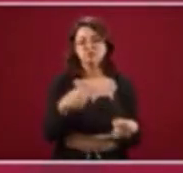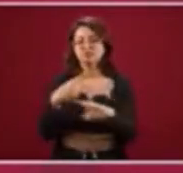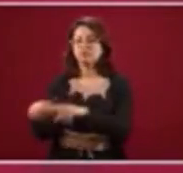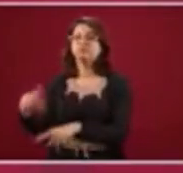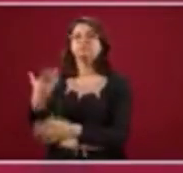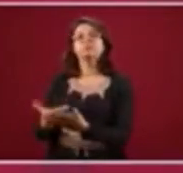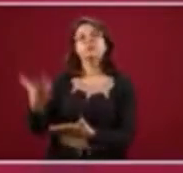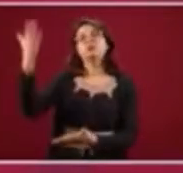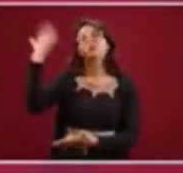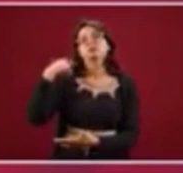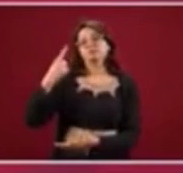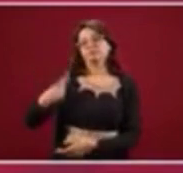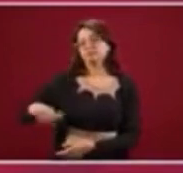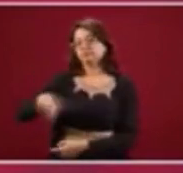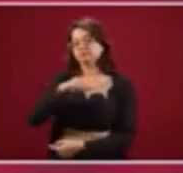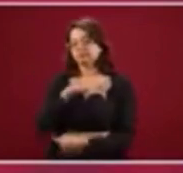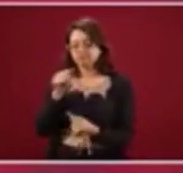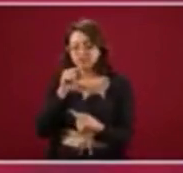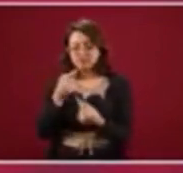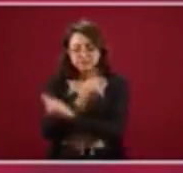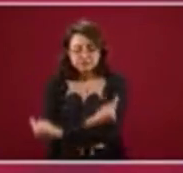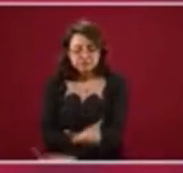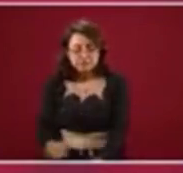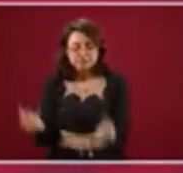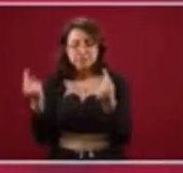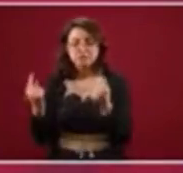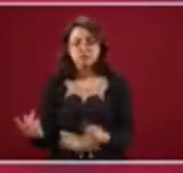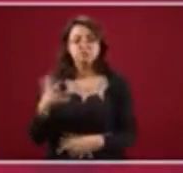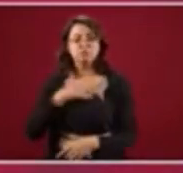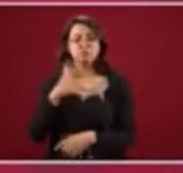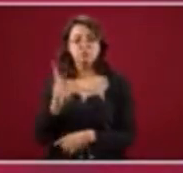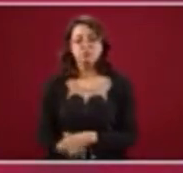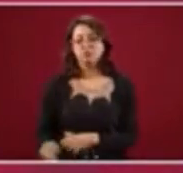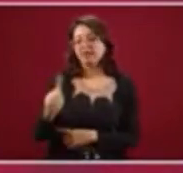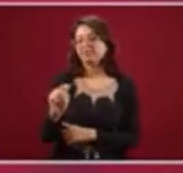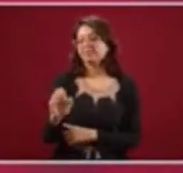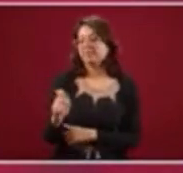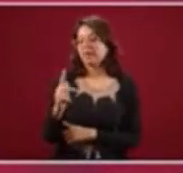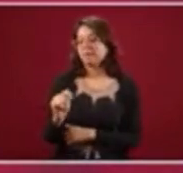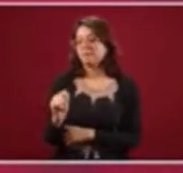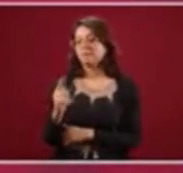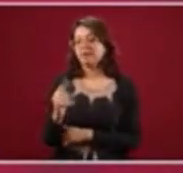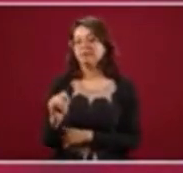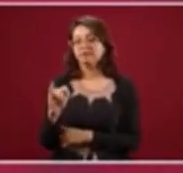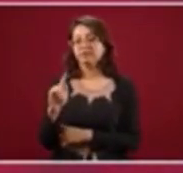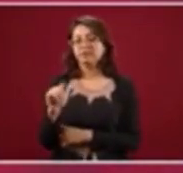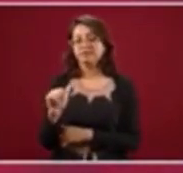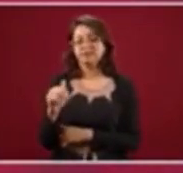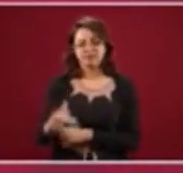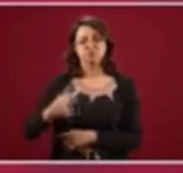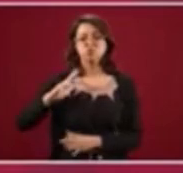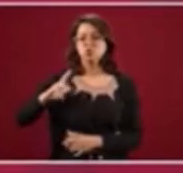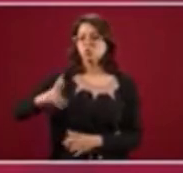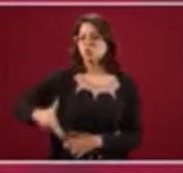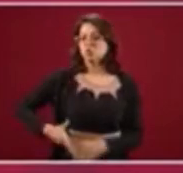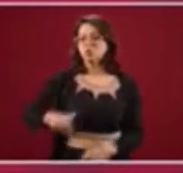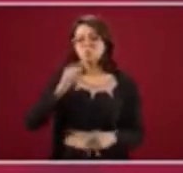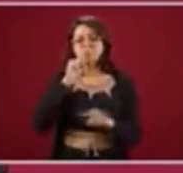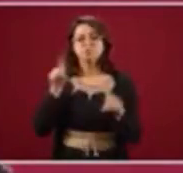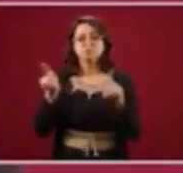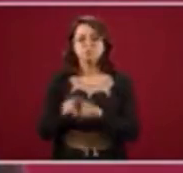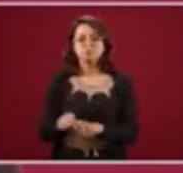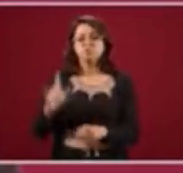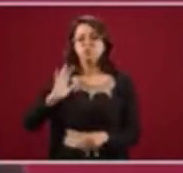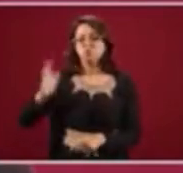niños en aquel entonces, mi pueblo en Tepetitán, con mucho orgullo como muchos otros, y